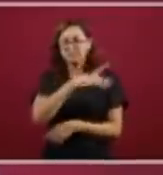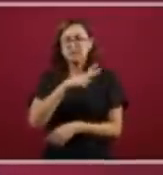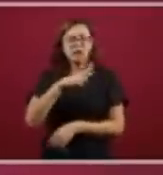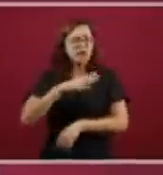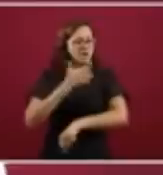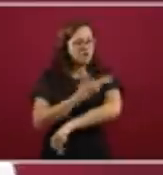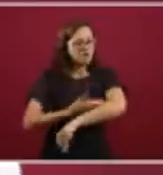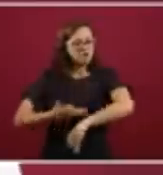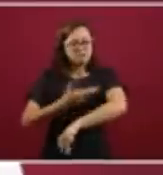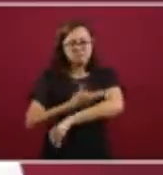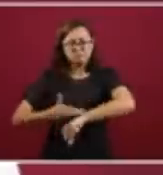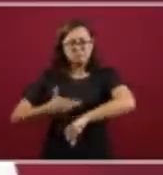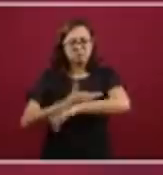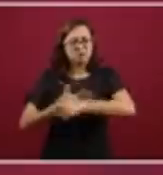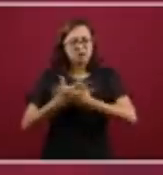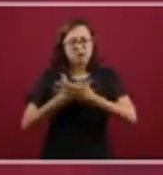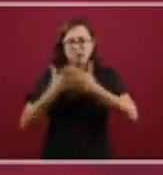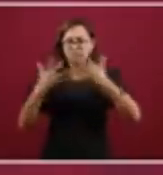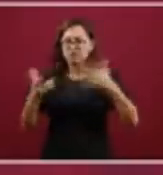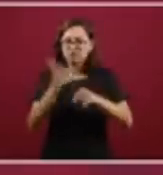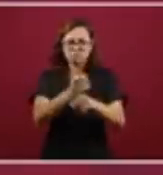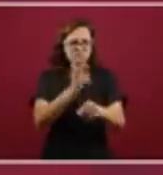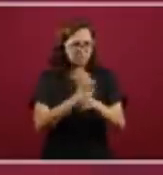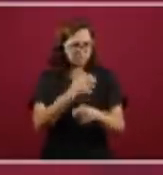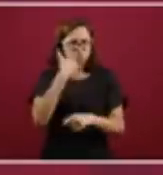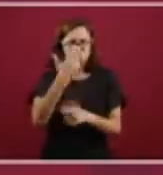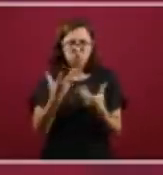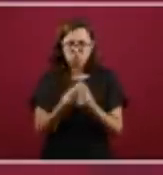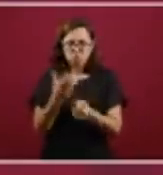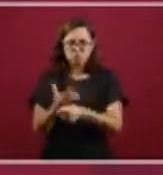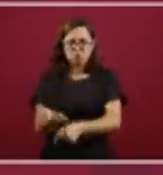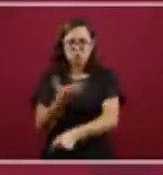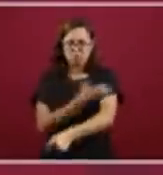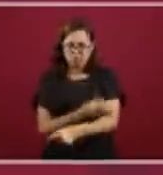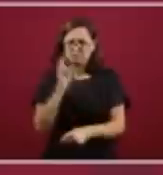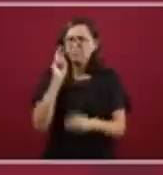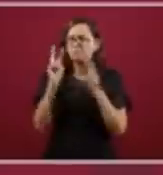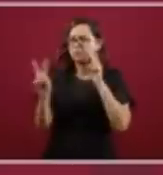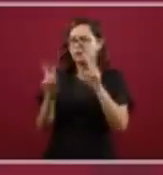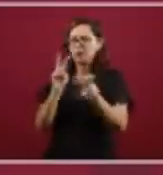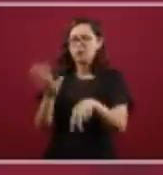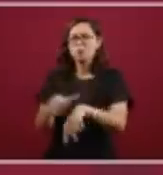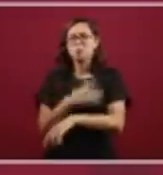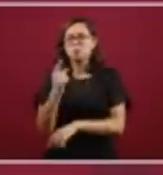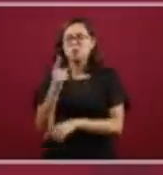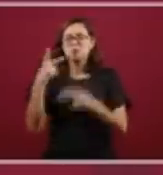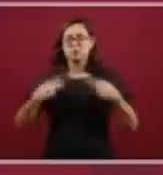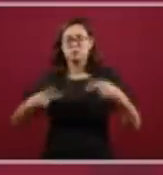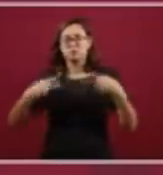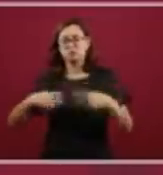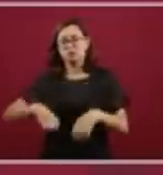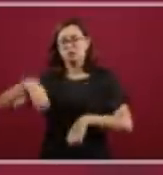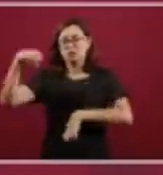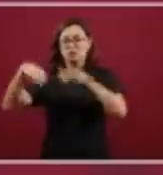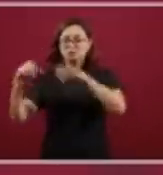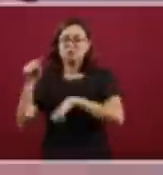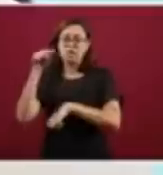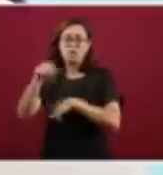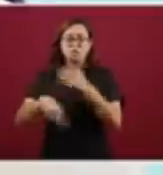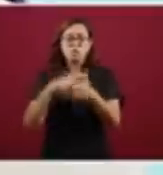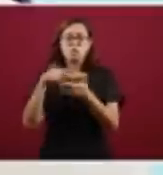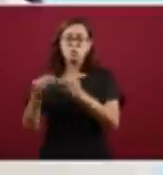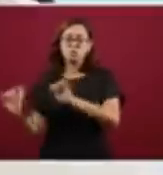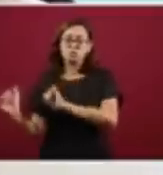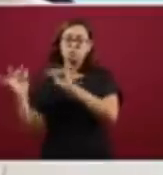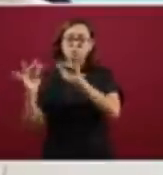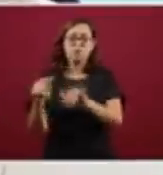los invitamos cuando tengan oportunidad, porque los adultos mayores se trasladan a un punto, ahí se realizan los